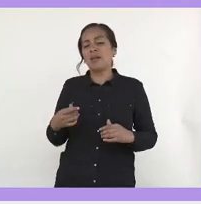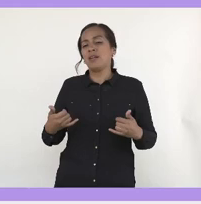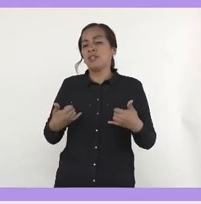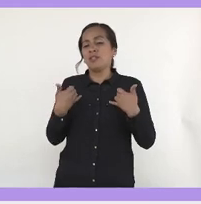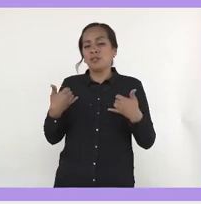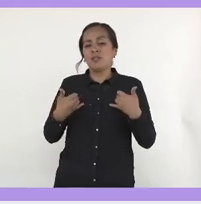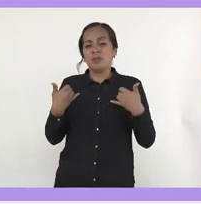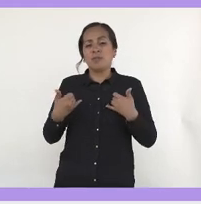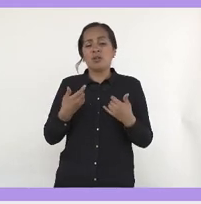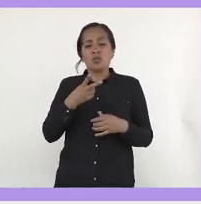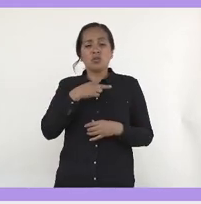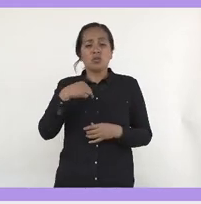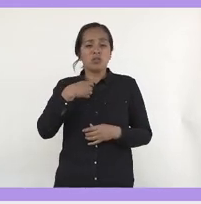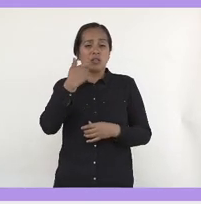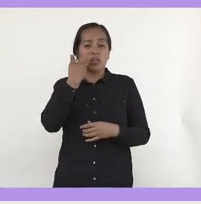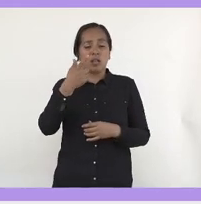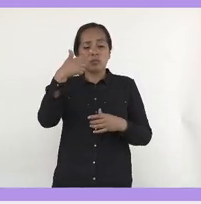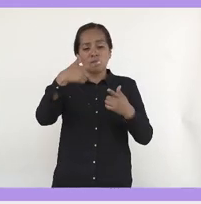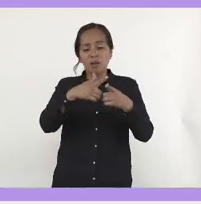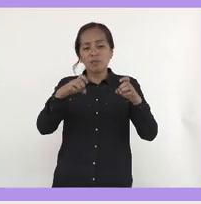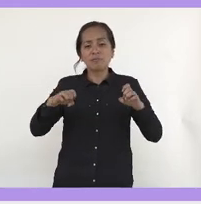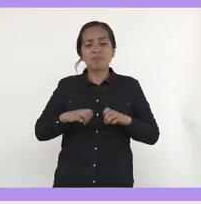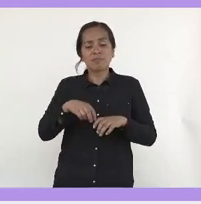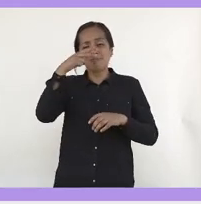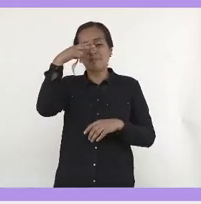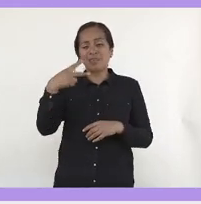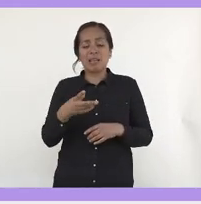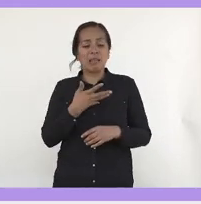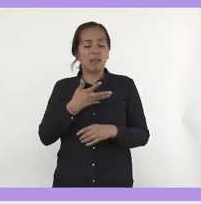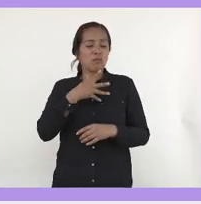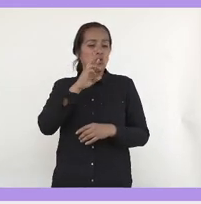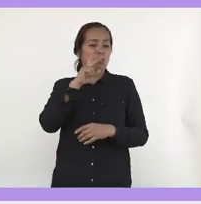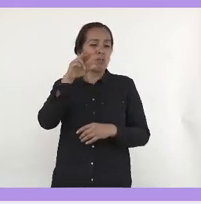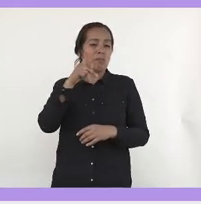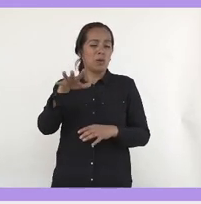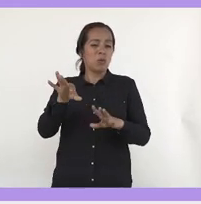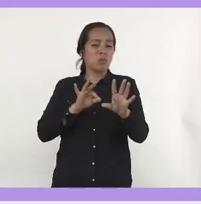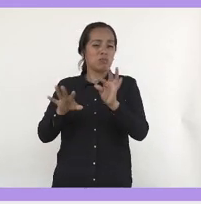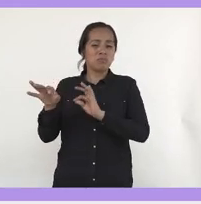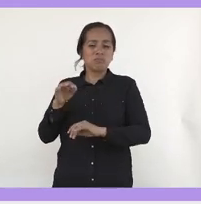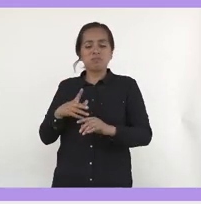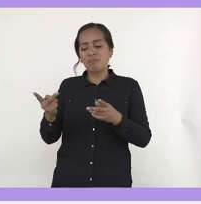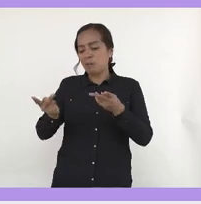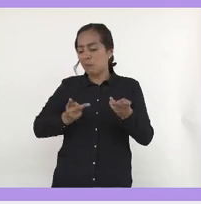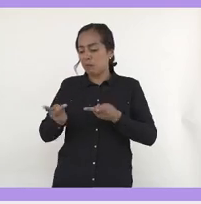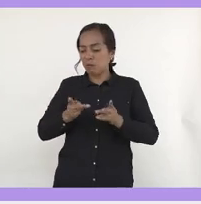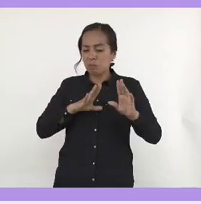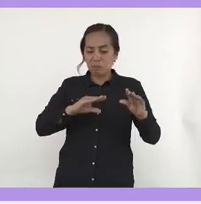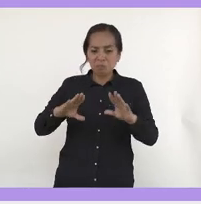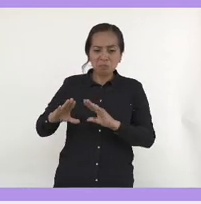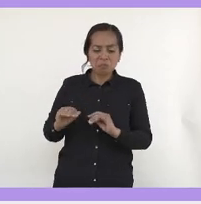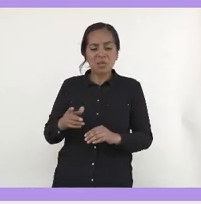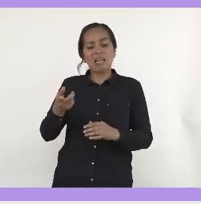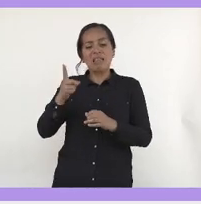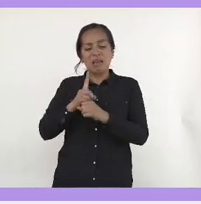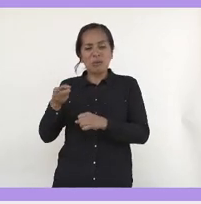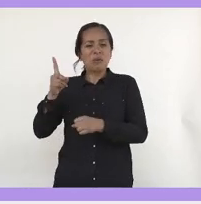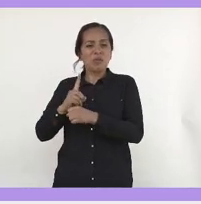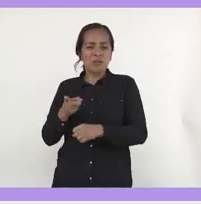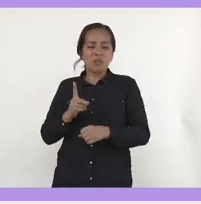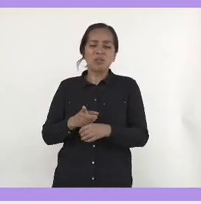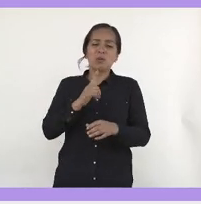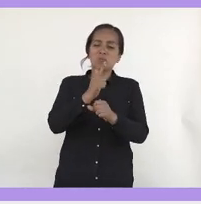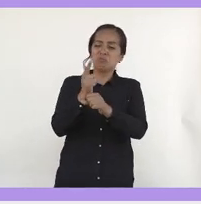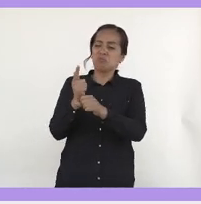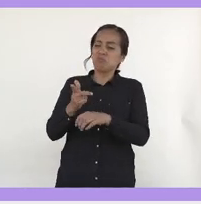buscamos en selecciones nacionales que es que tengamos lo mejor de lo mejor y creo que día con día va saliendo más ese talento se van encontrando a más